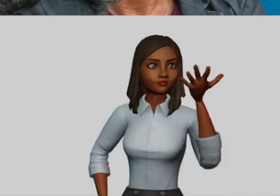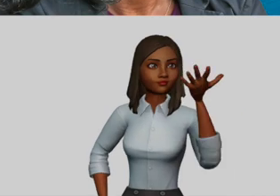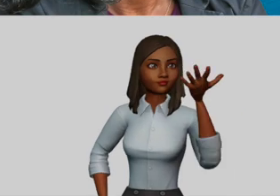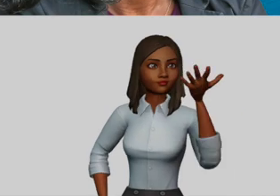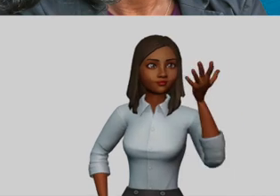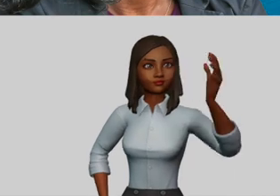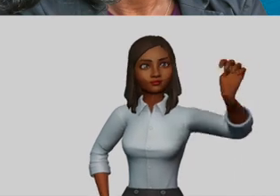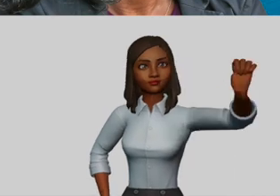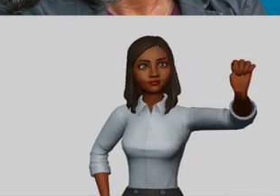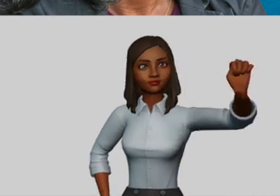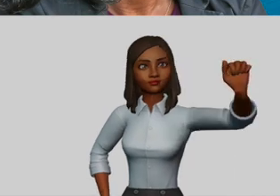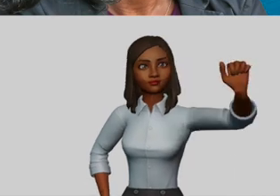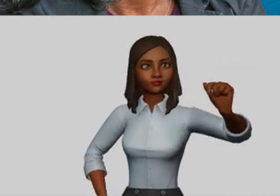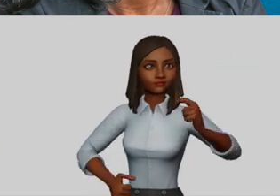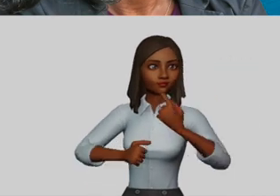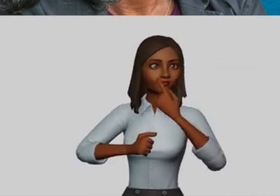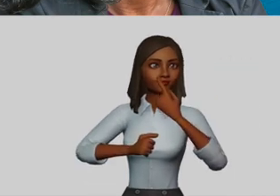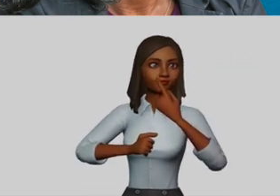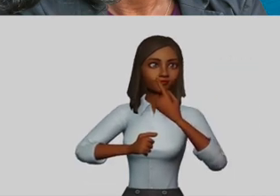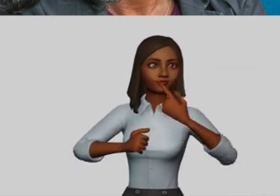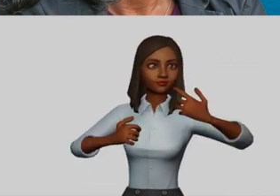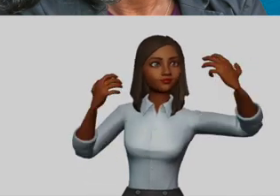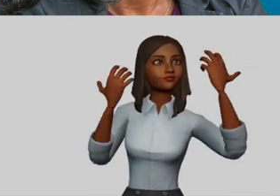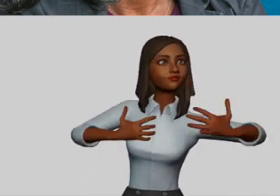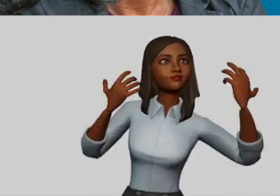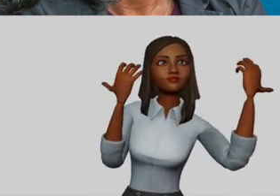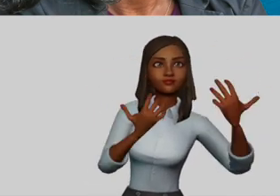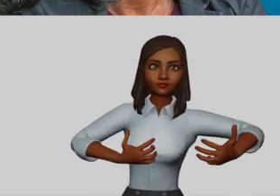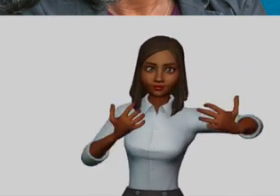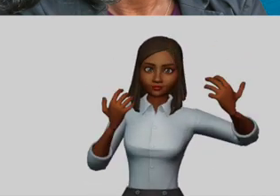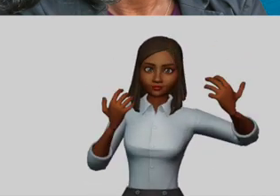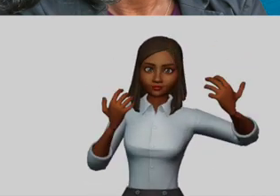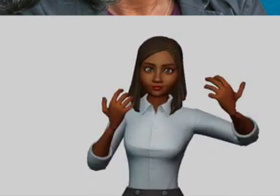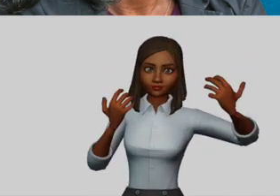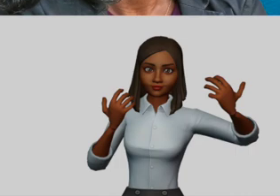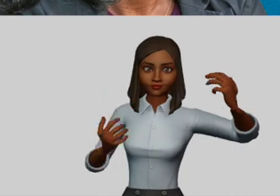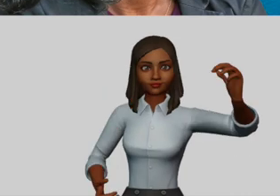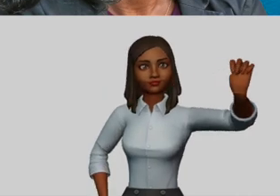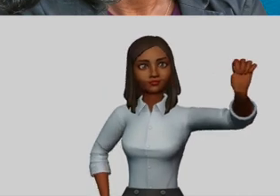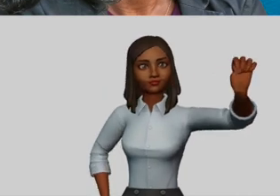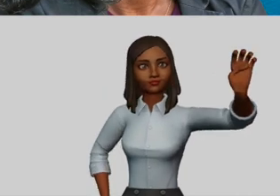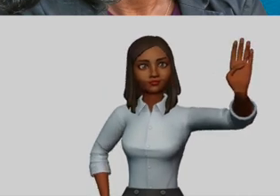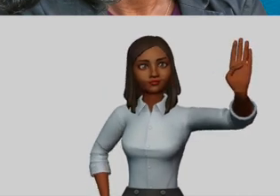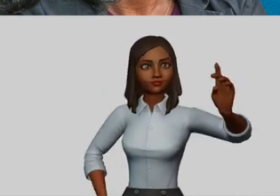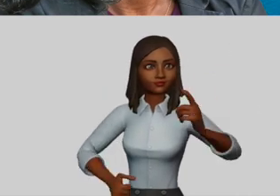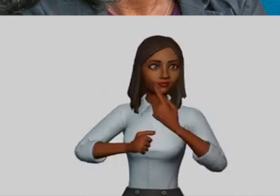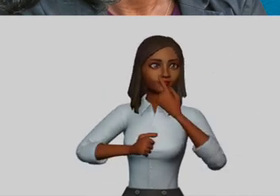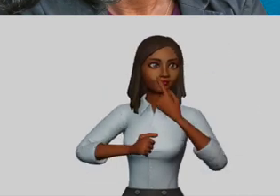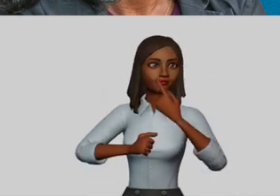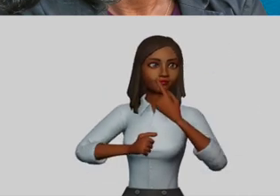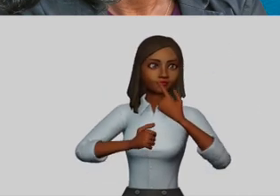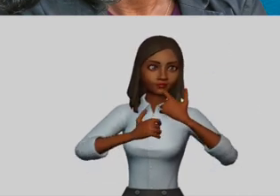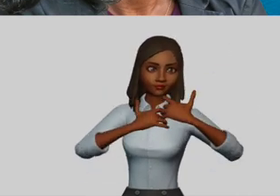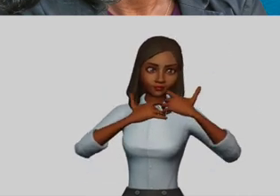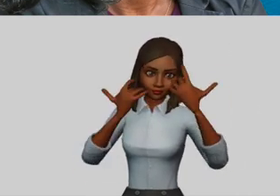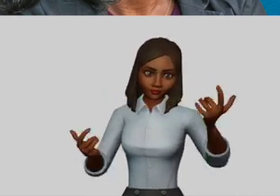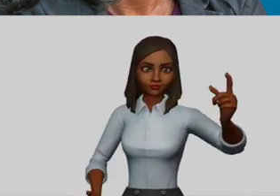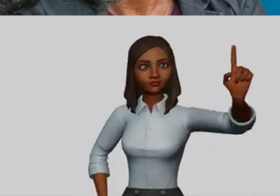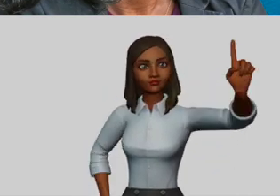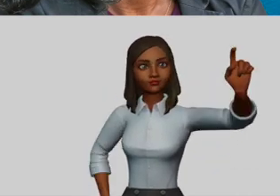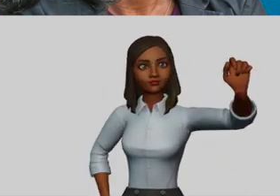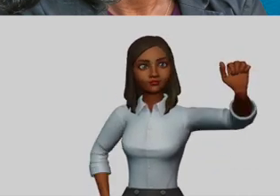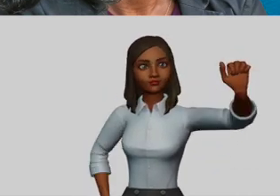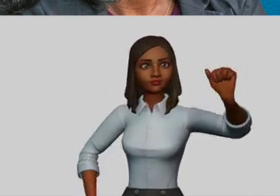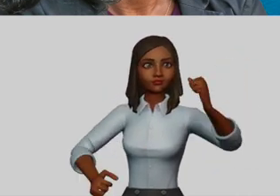una tremenda antesala para lo que va a ser la conversación, la segunda parte de la conversación donde hablaremos de SignSpeak.